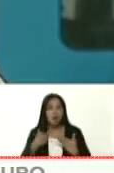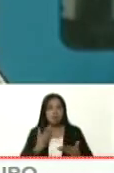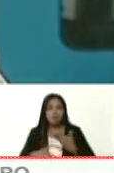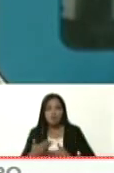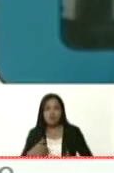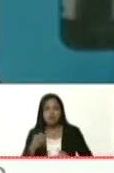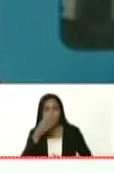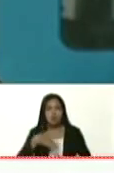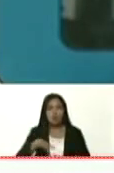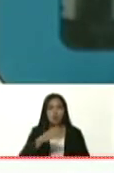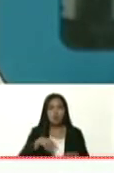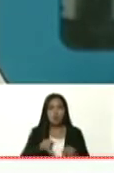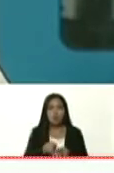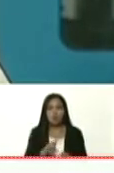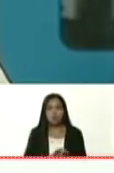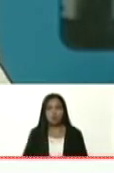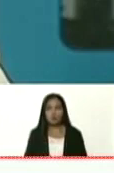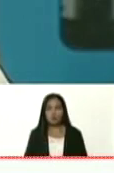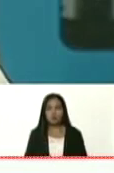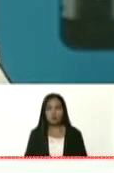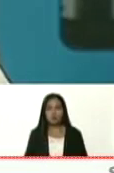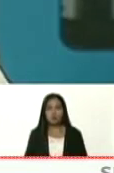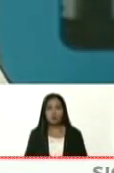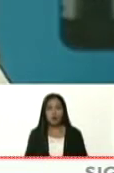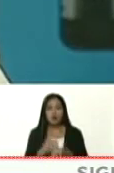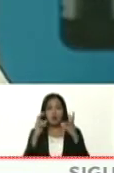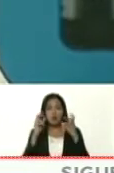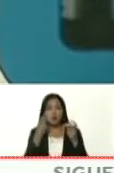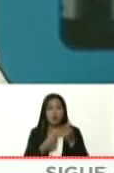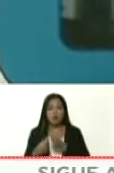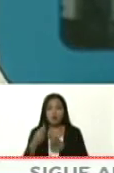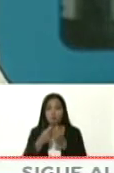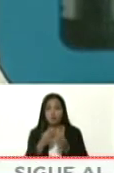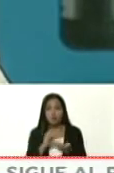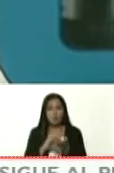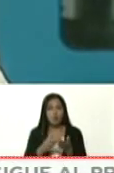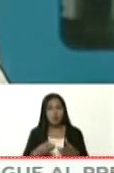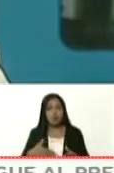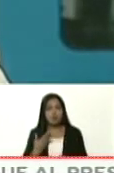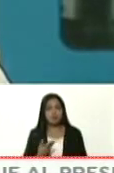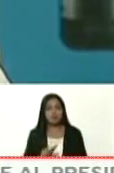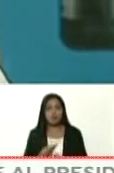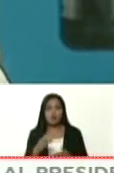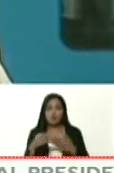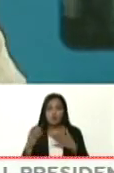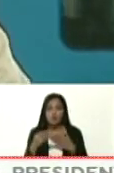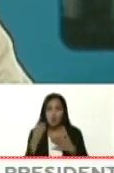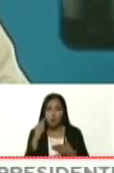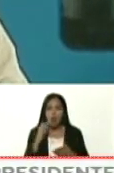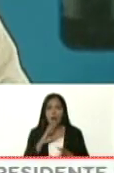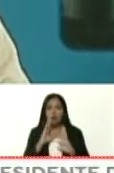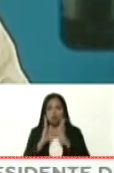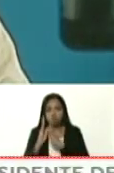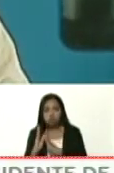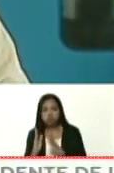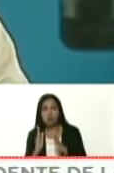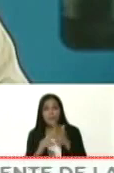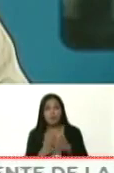para el pueblo. Una nueva economía que no dependa del petrodólar, sin